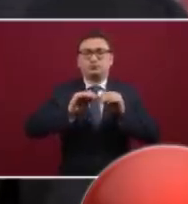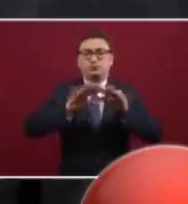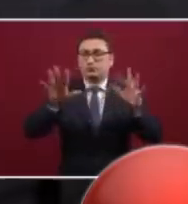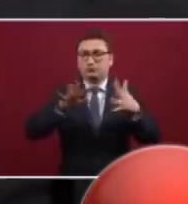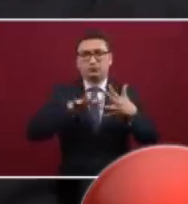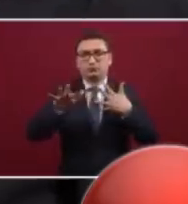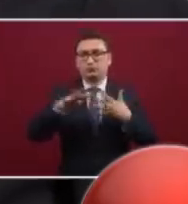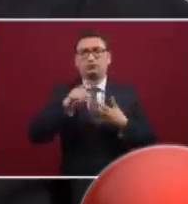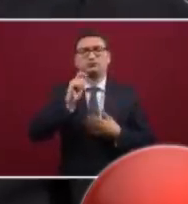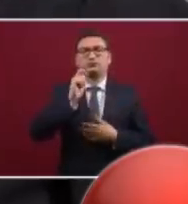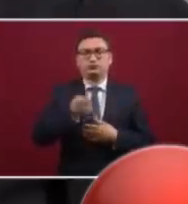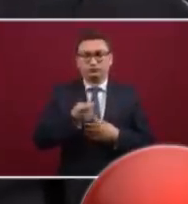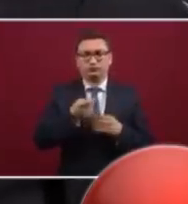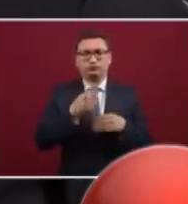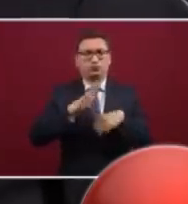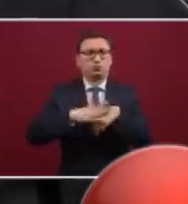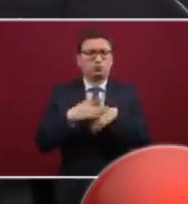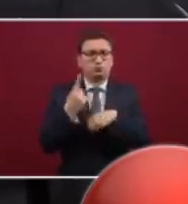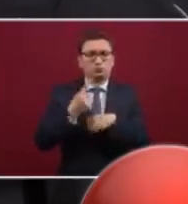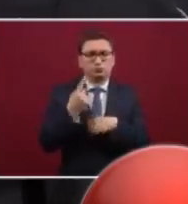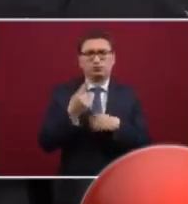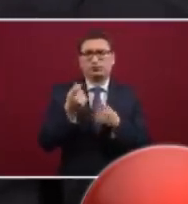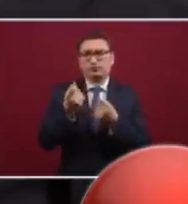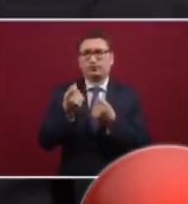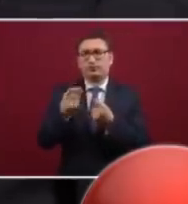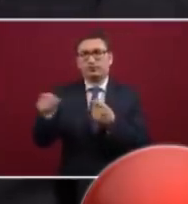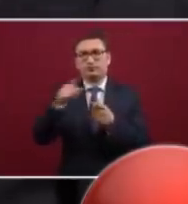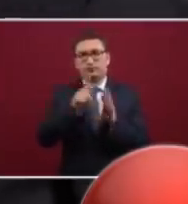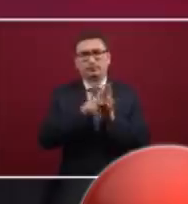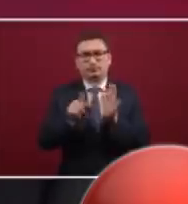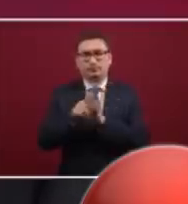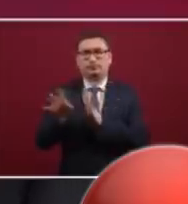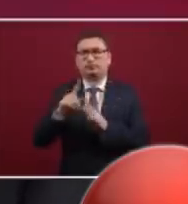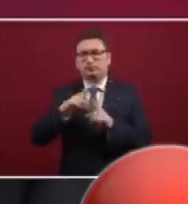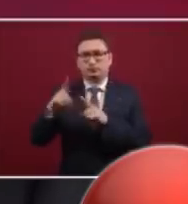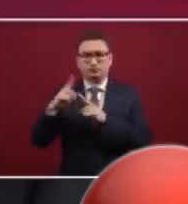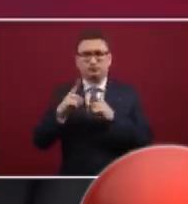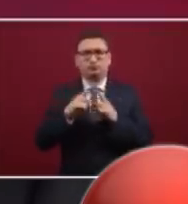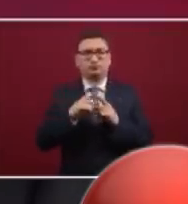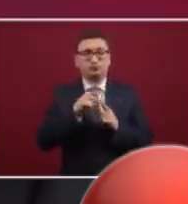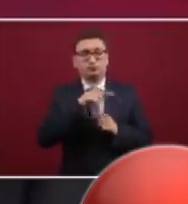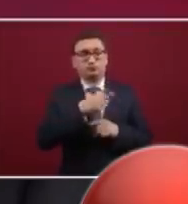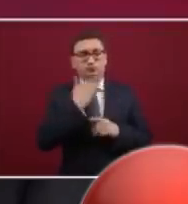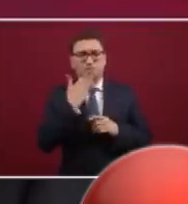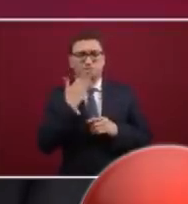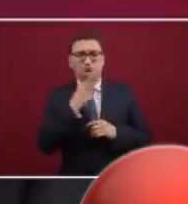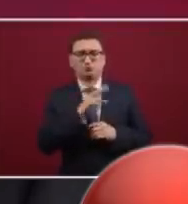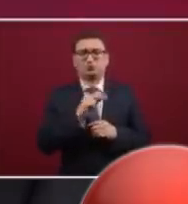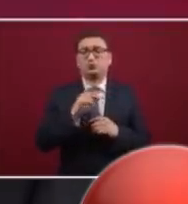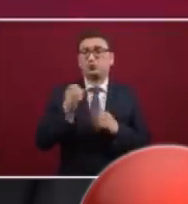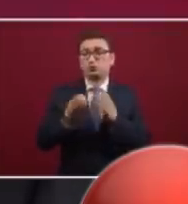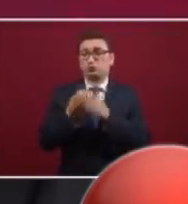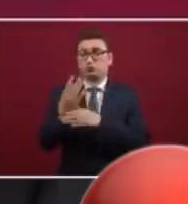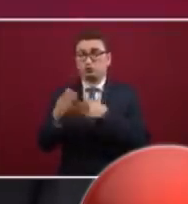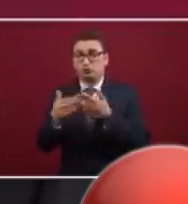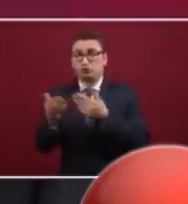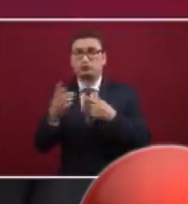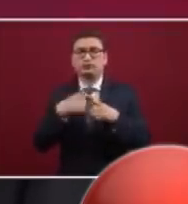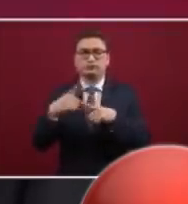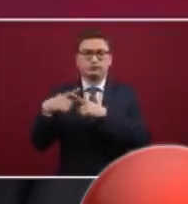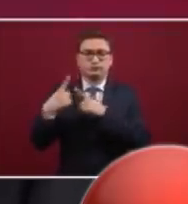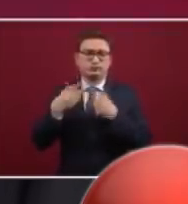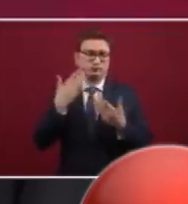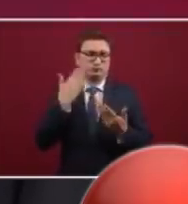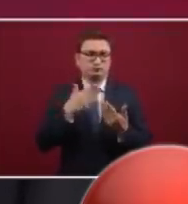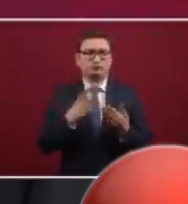explicando, ¿sí?, por qué a los medios convencionales, no convencionales, de